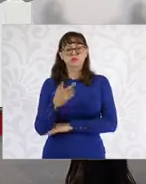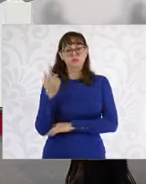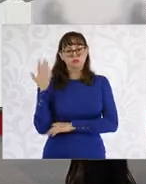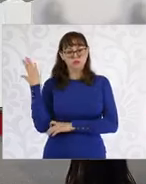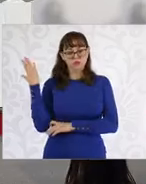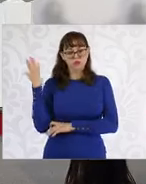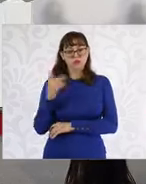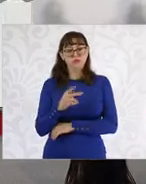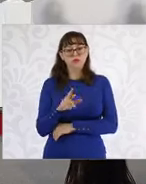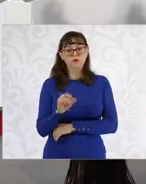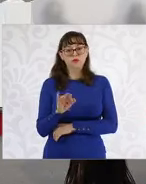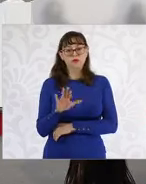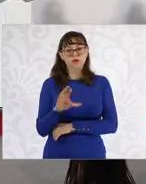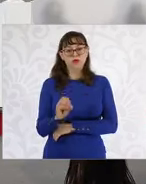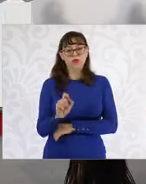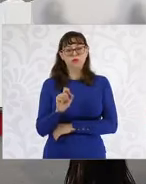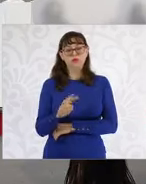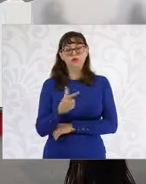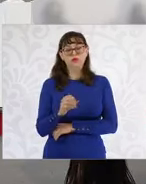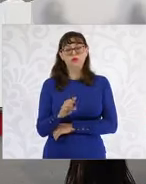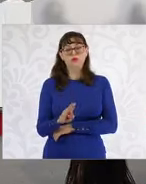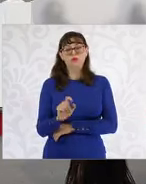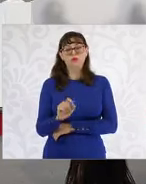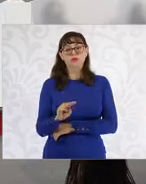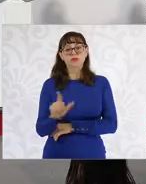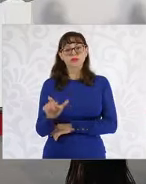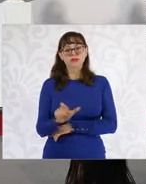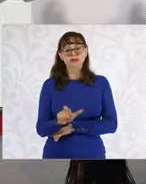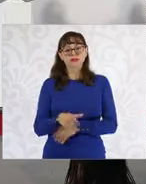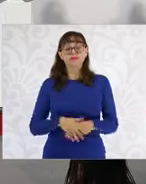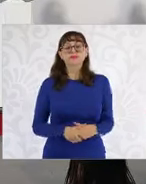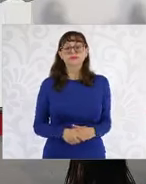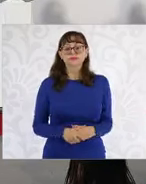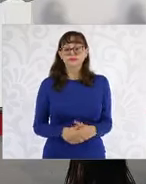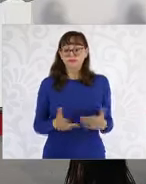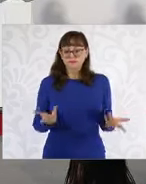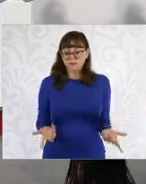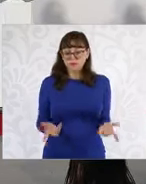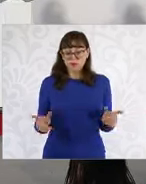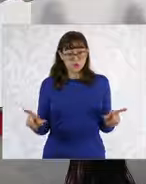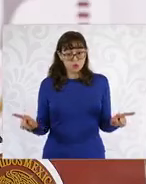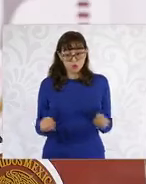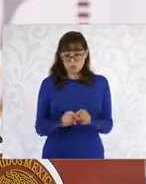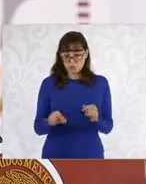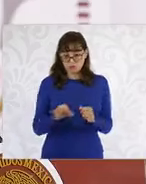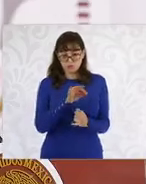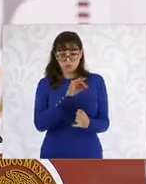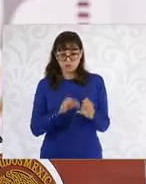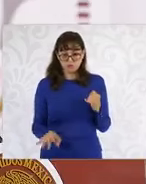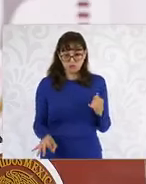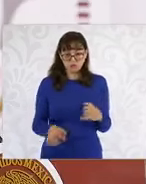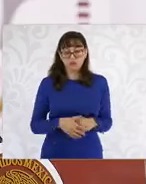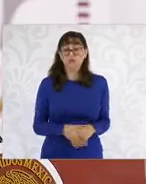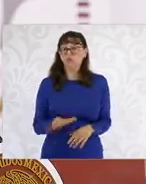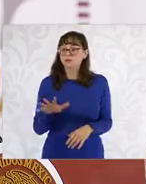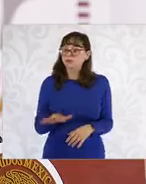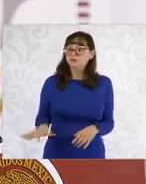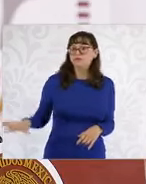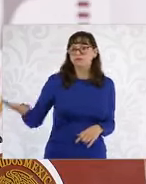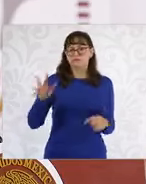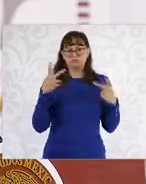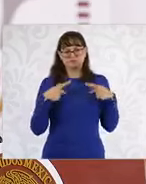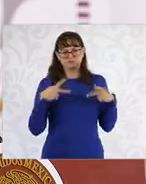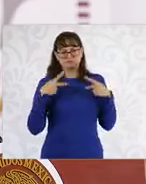www.gobierno.mx. Concluyo. Procurar la defensa de las personas consumidoras desde la atención de un reclamo hasta